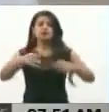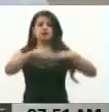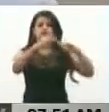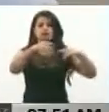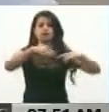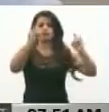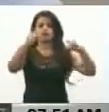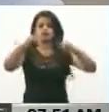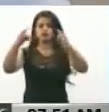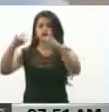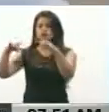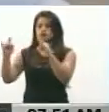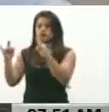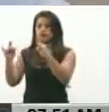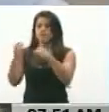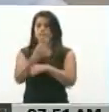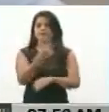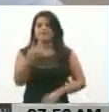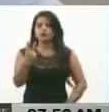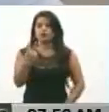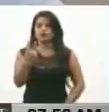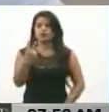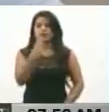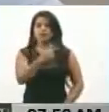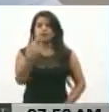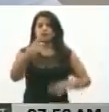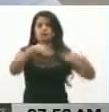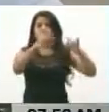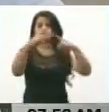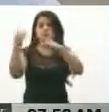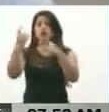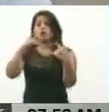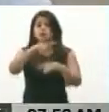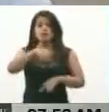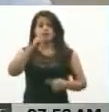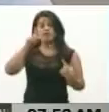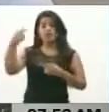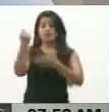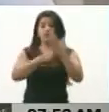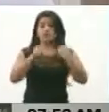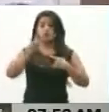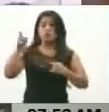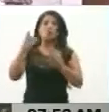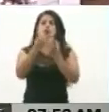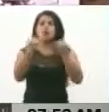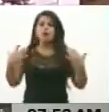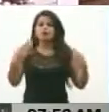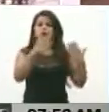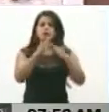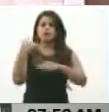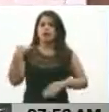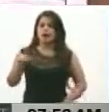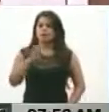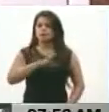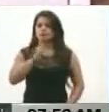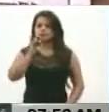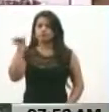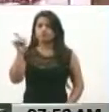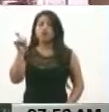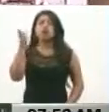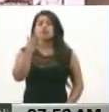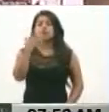tenemos esto es alcance poblacional, ¿ok? Son personas que tienen, una vez que